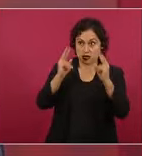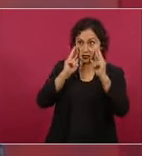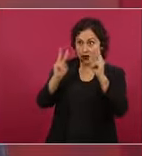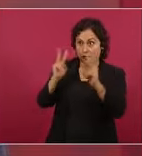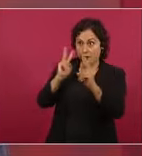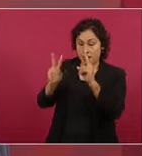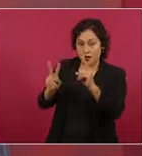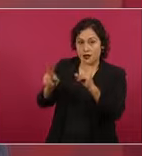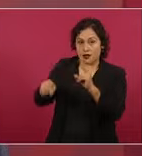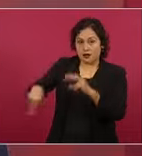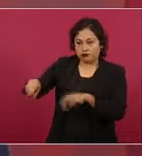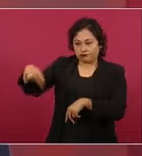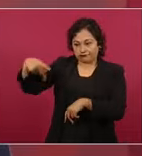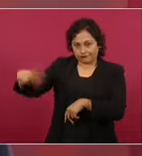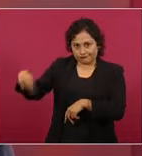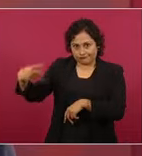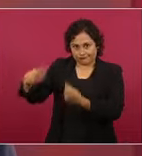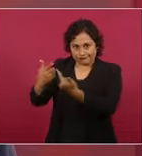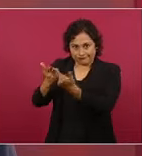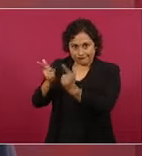consejeros, expertos,